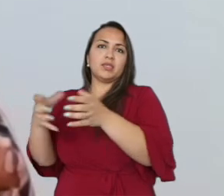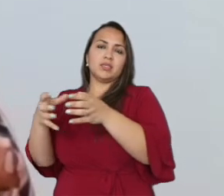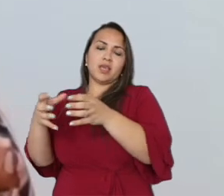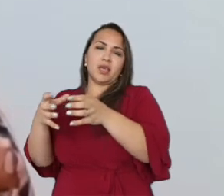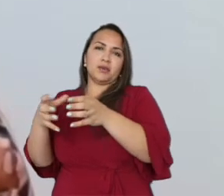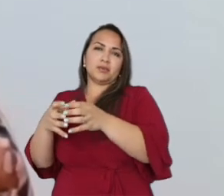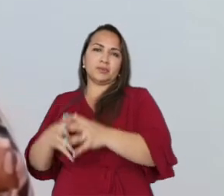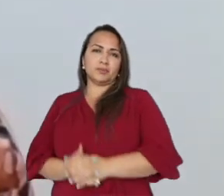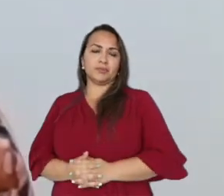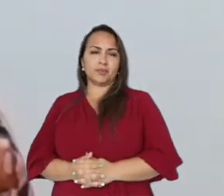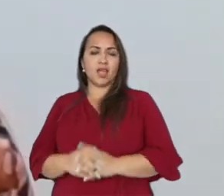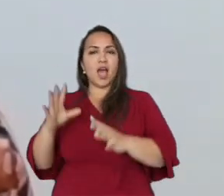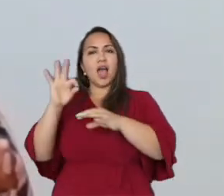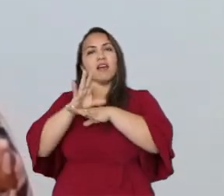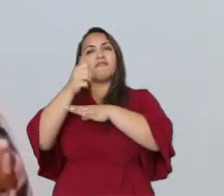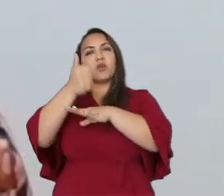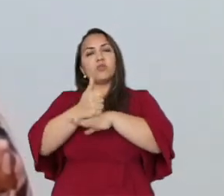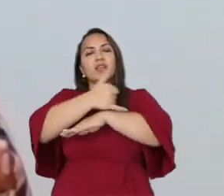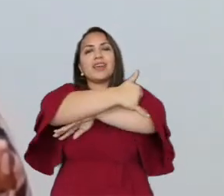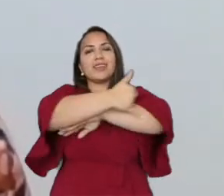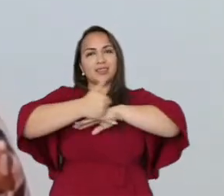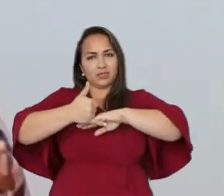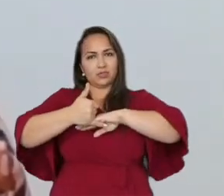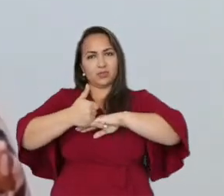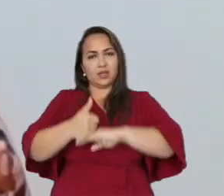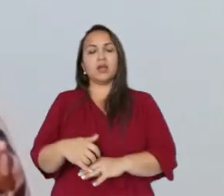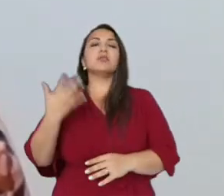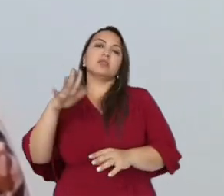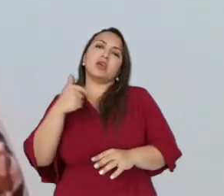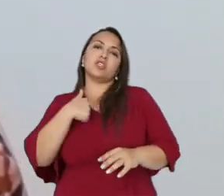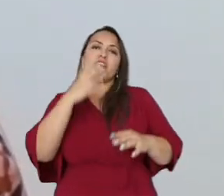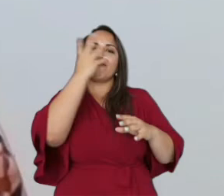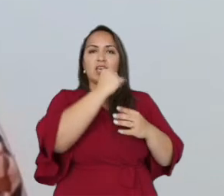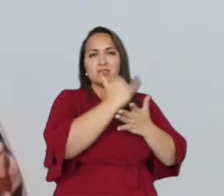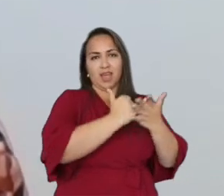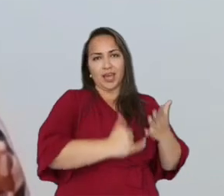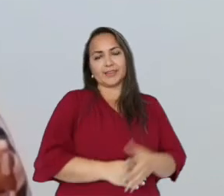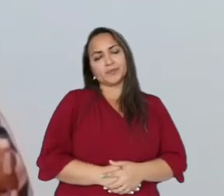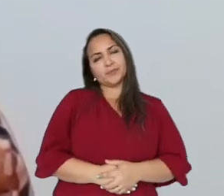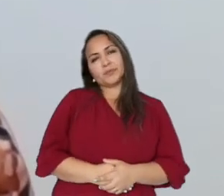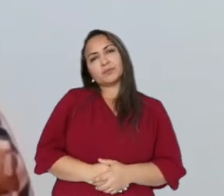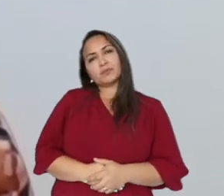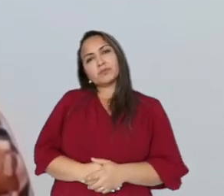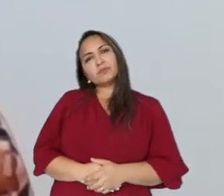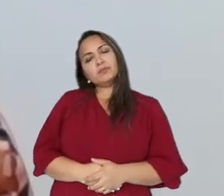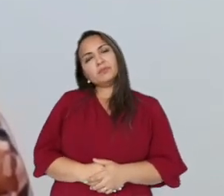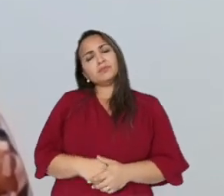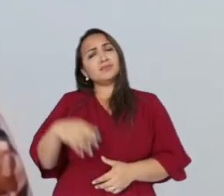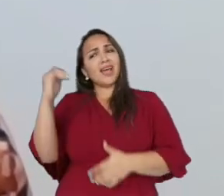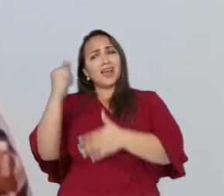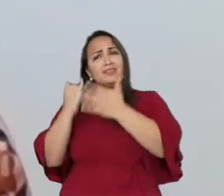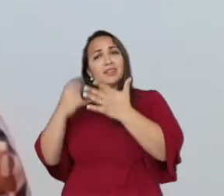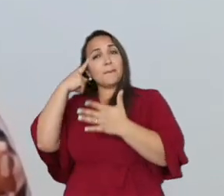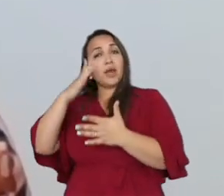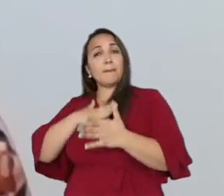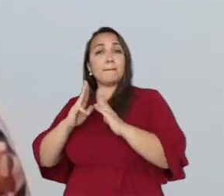la Facultad de Arquitectura, sino ya era de Bellas Artes. Y el arte para mí es